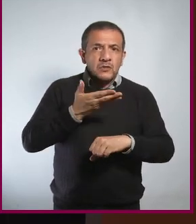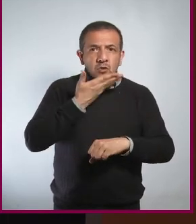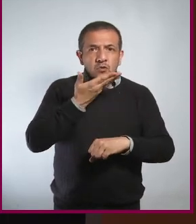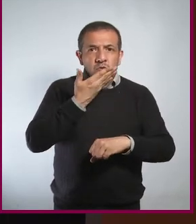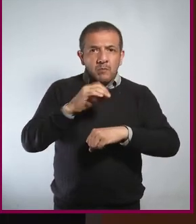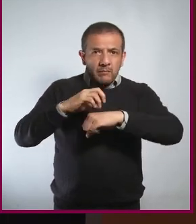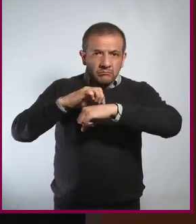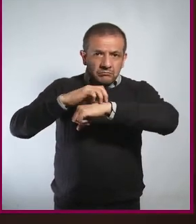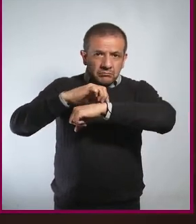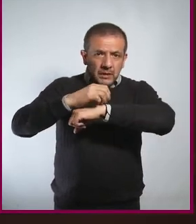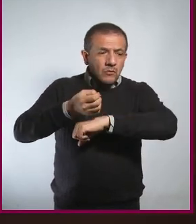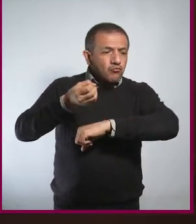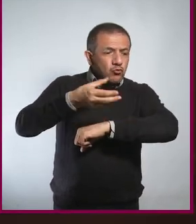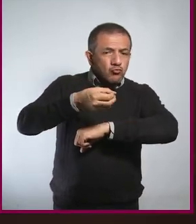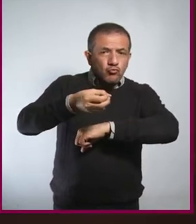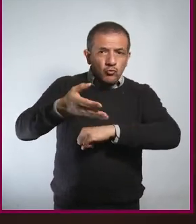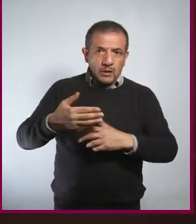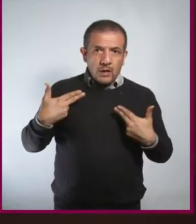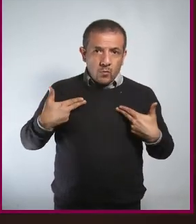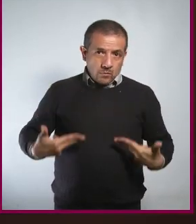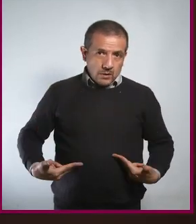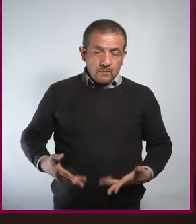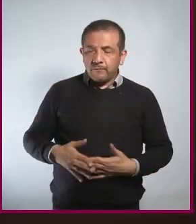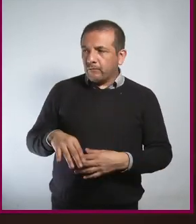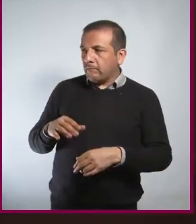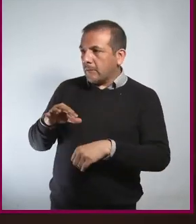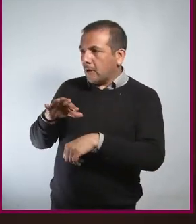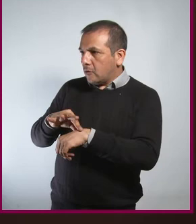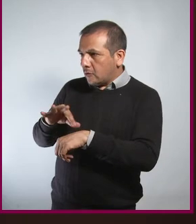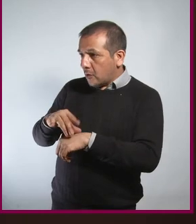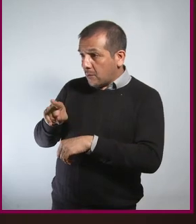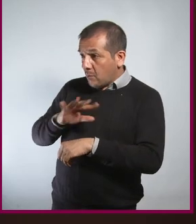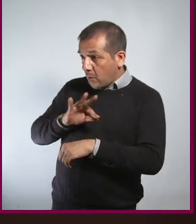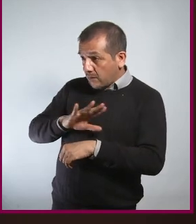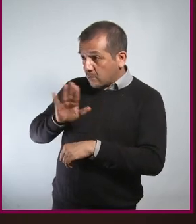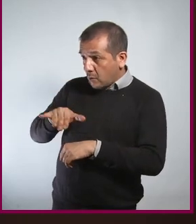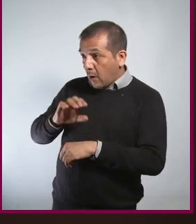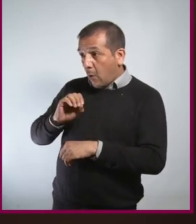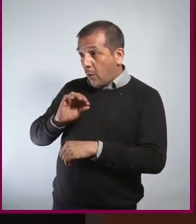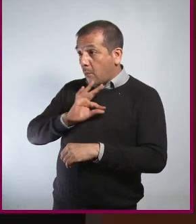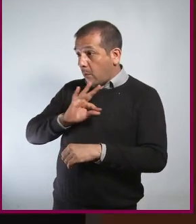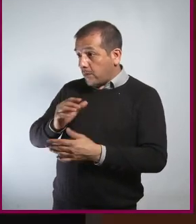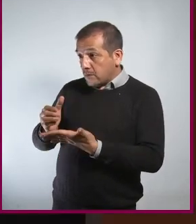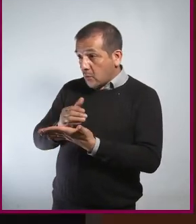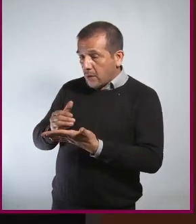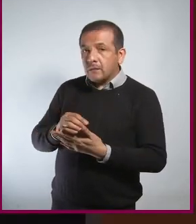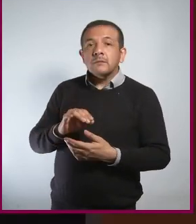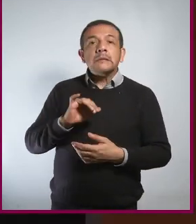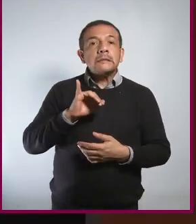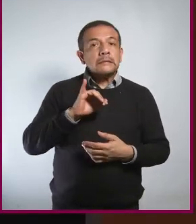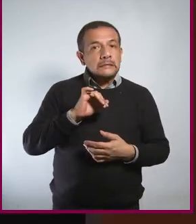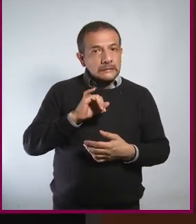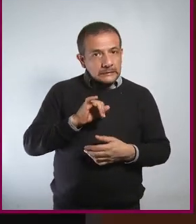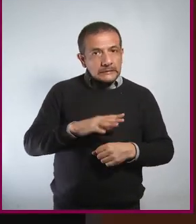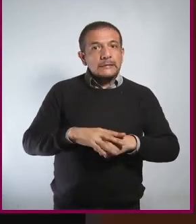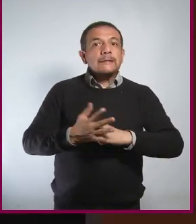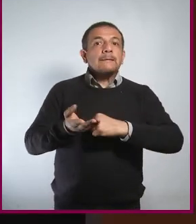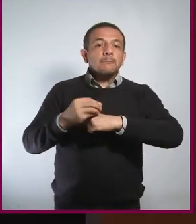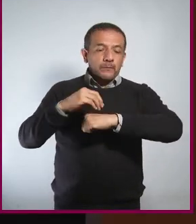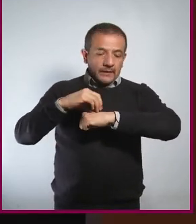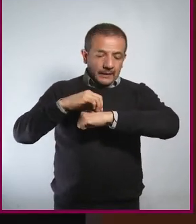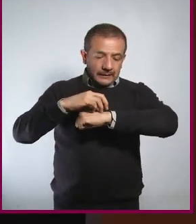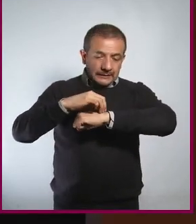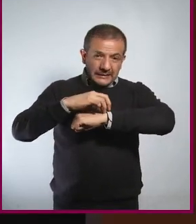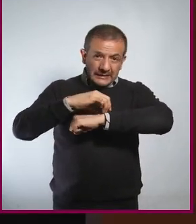por garrapatas. Doctor, ¿pueden ser mortales y son curables? Las enfermedades por